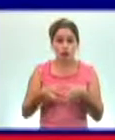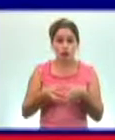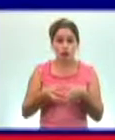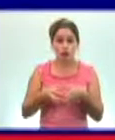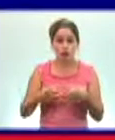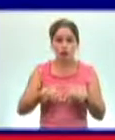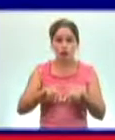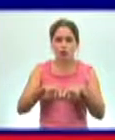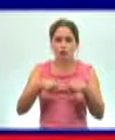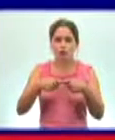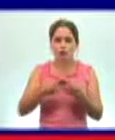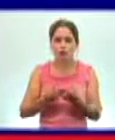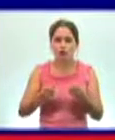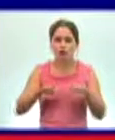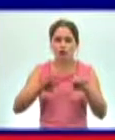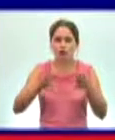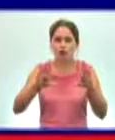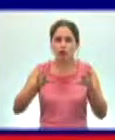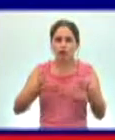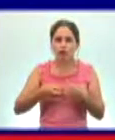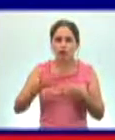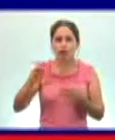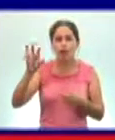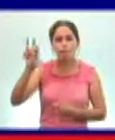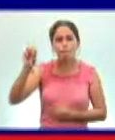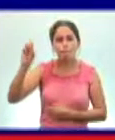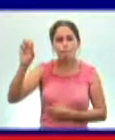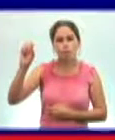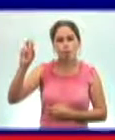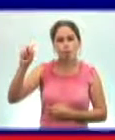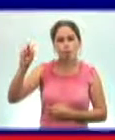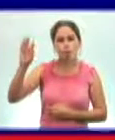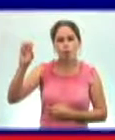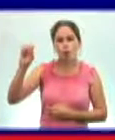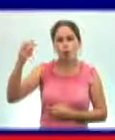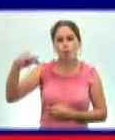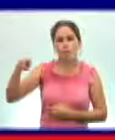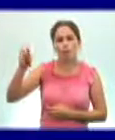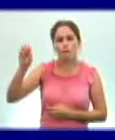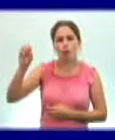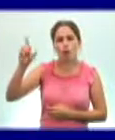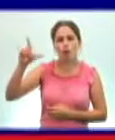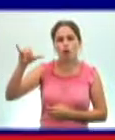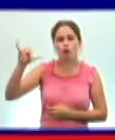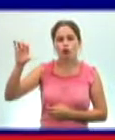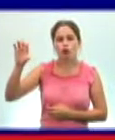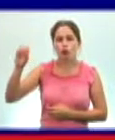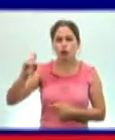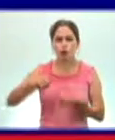monopolio porque es un gigante implacable que está a las puertas de todos los pobres.